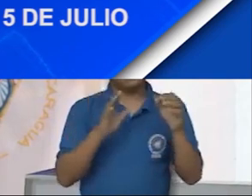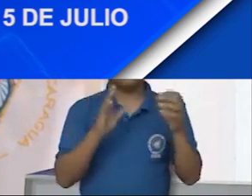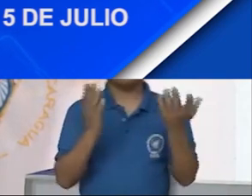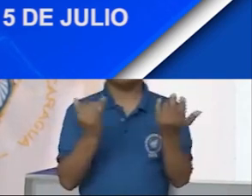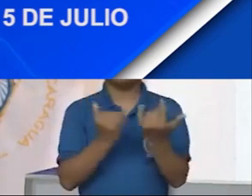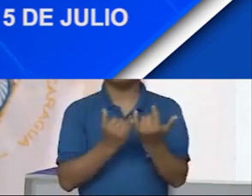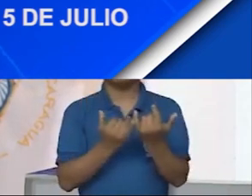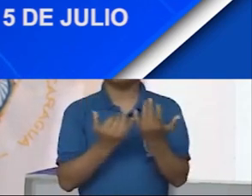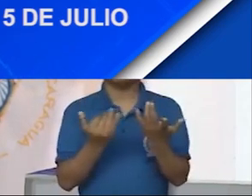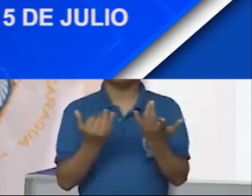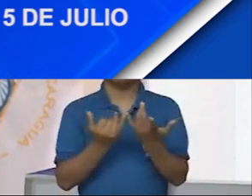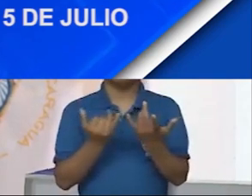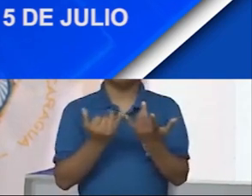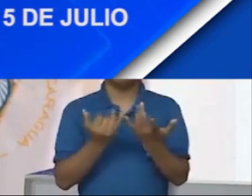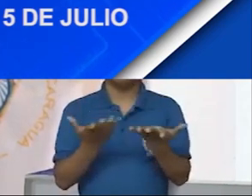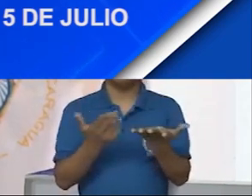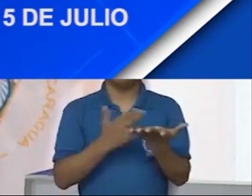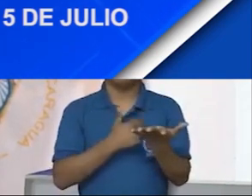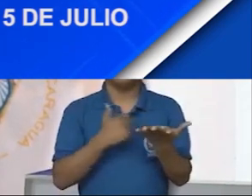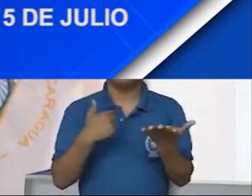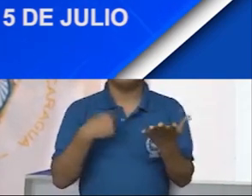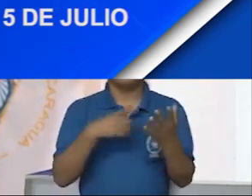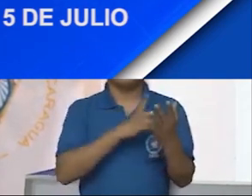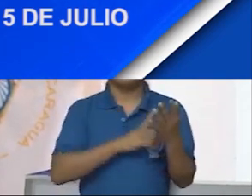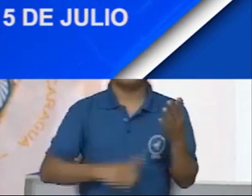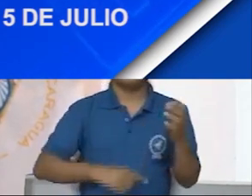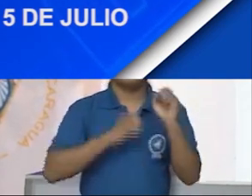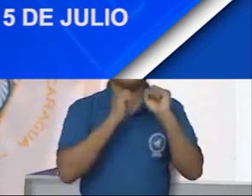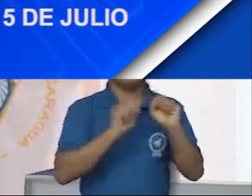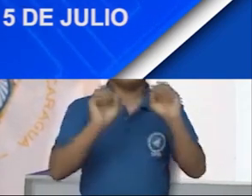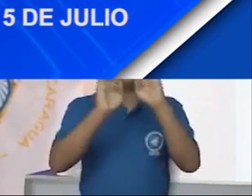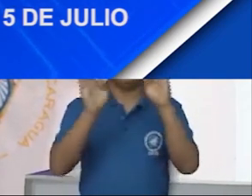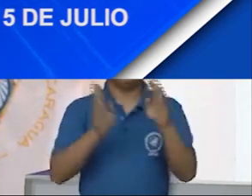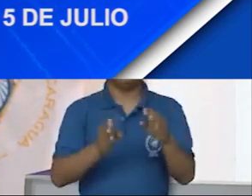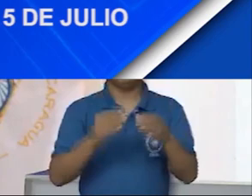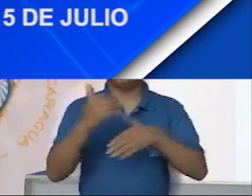mismo entre lo que somos los diputados que venimos